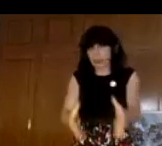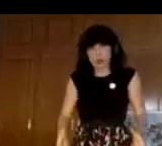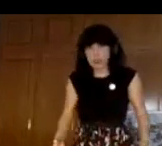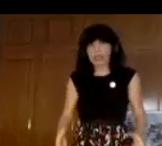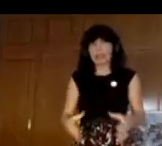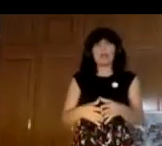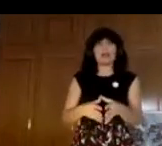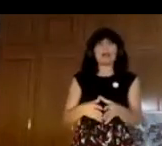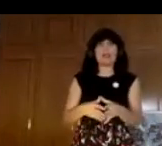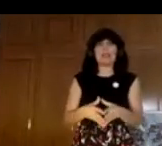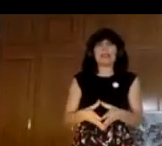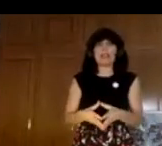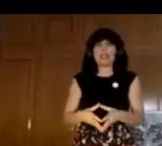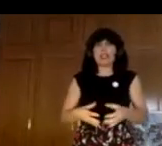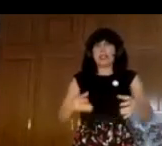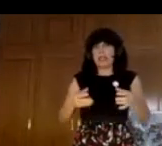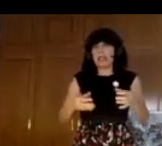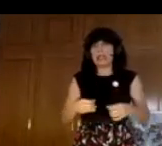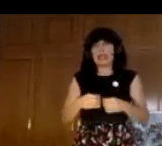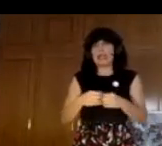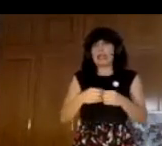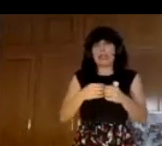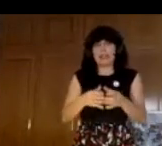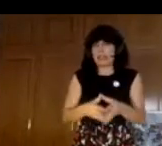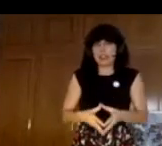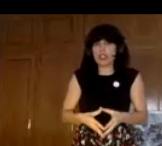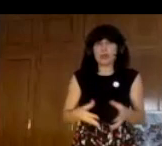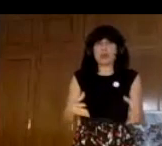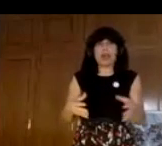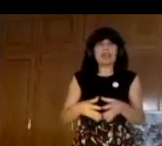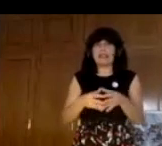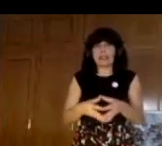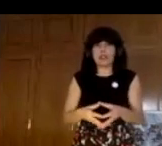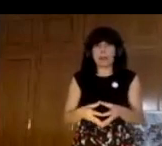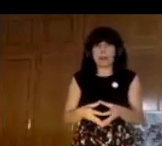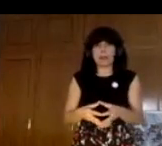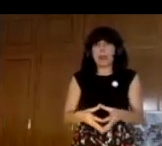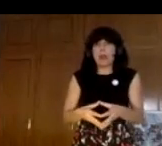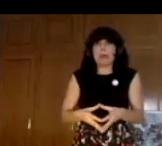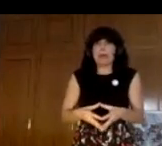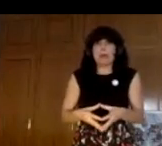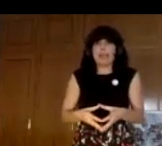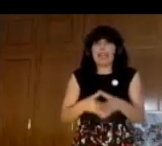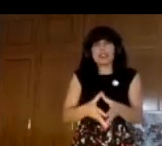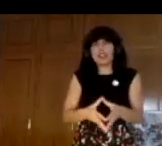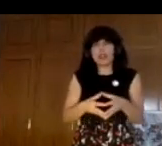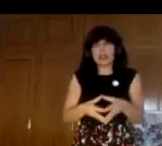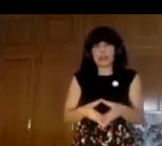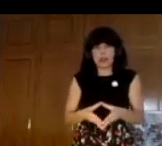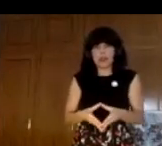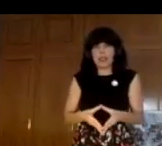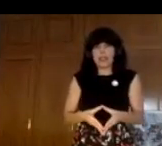no hay, o sea, por supuesto hay que hacerla por razones de derechos y de derechos constitucionales y de derechos humanos, pero eso es